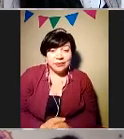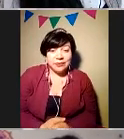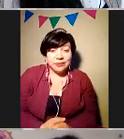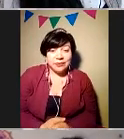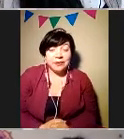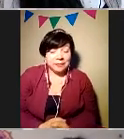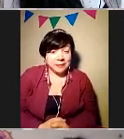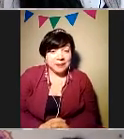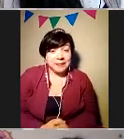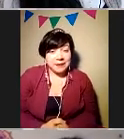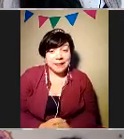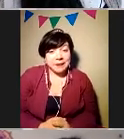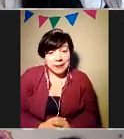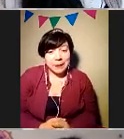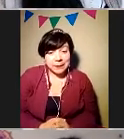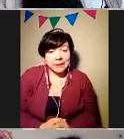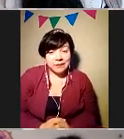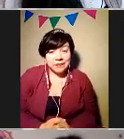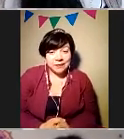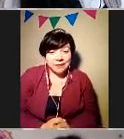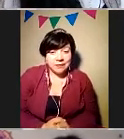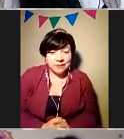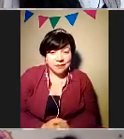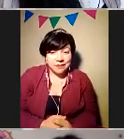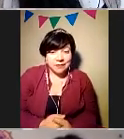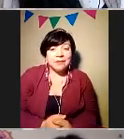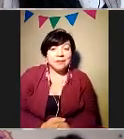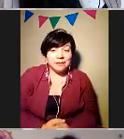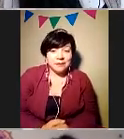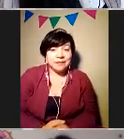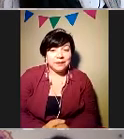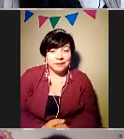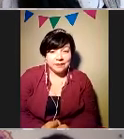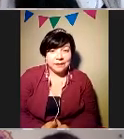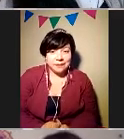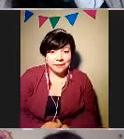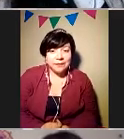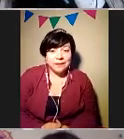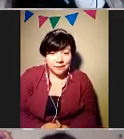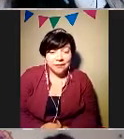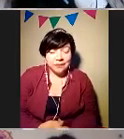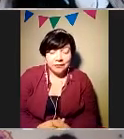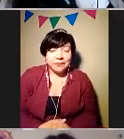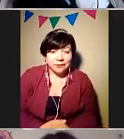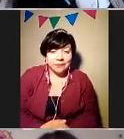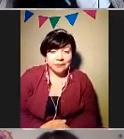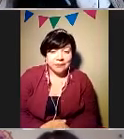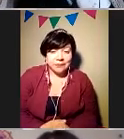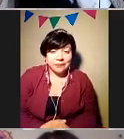Ha ido matando con esa educación de que si está malo, bótalo. Y todas estas mujeres, porque la mayoría son mujeres, o los